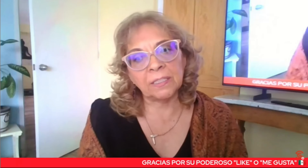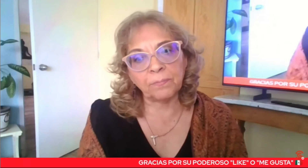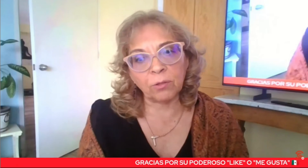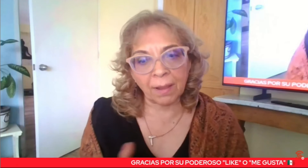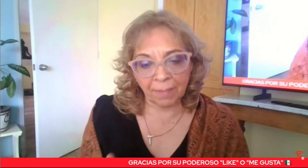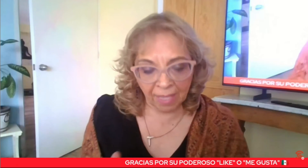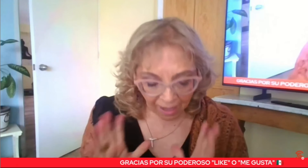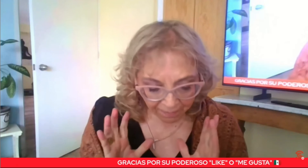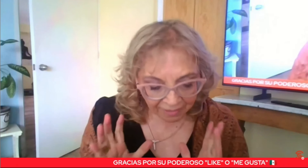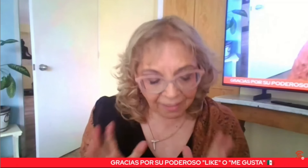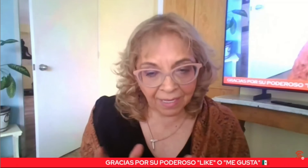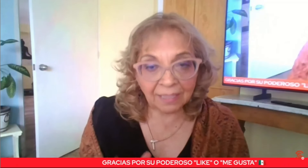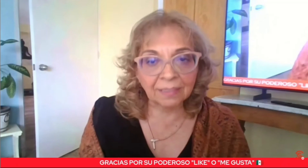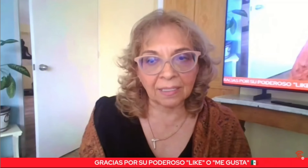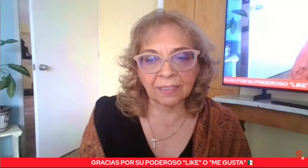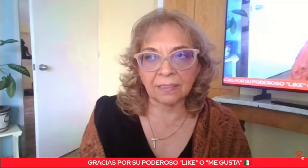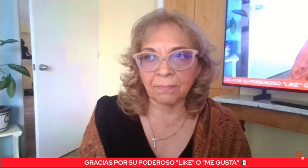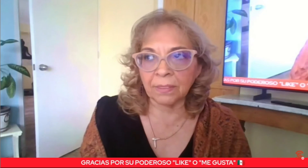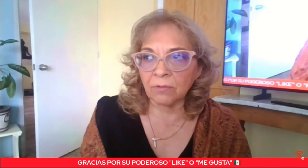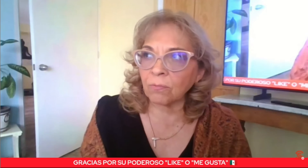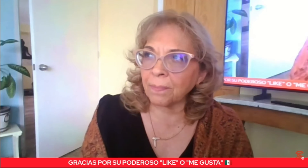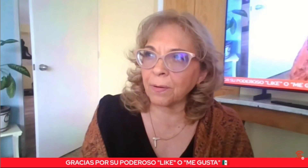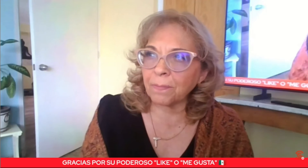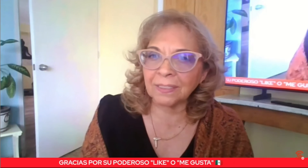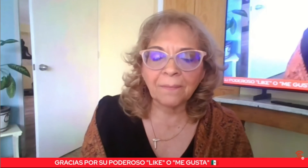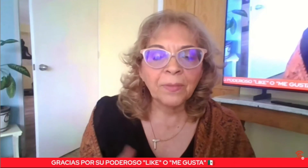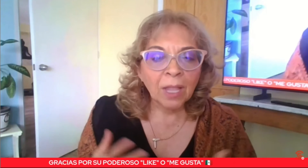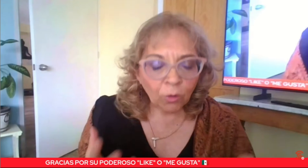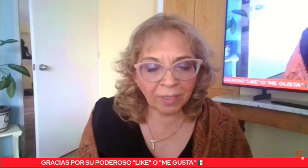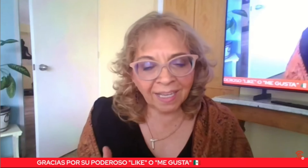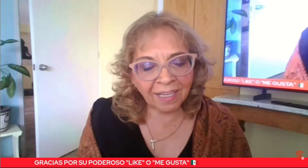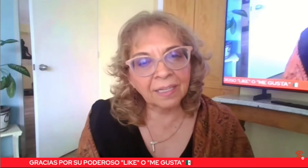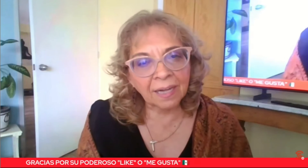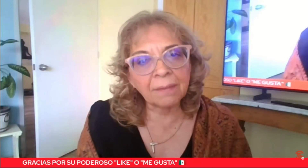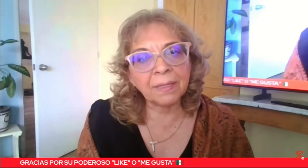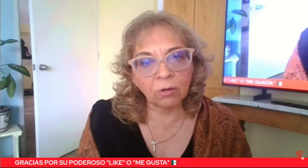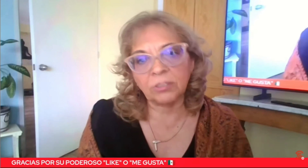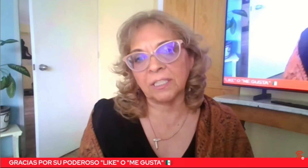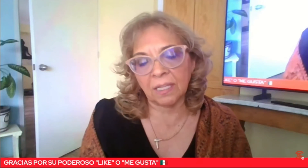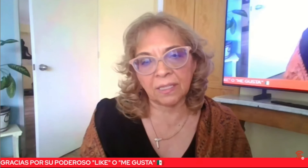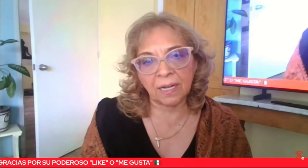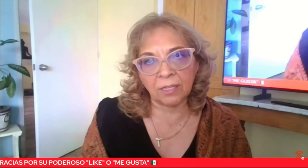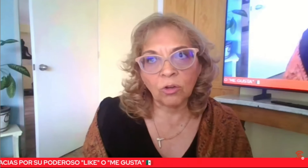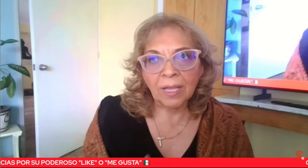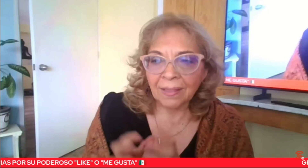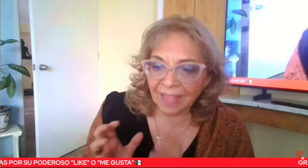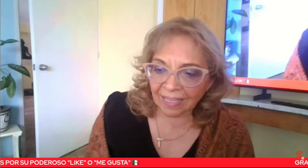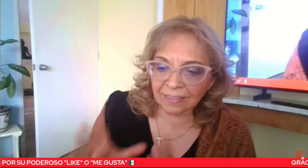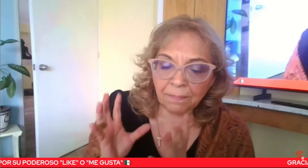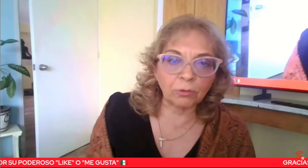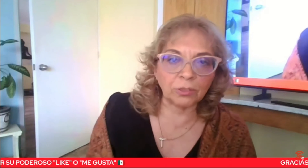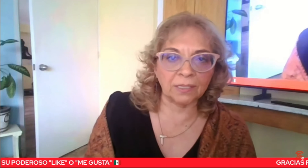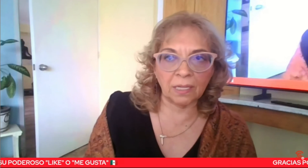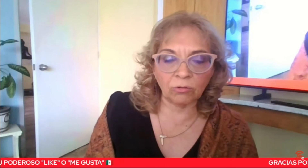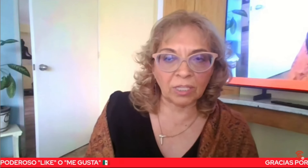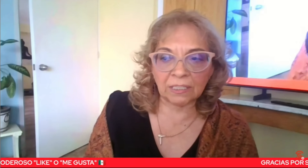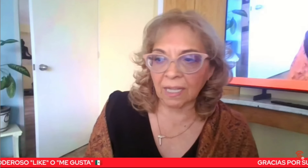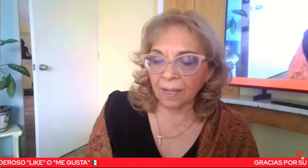si puedo, la mañanera para saber y estar exactamente informada, pero pensé, ¿cuánta gente realmente hoy se está enterando de esta